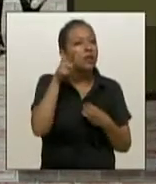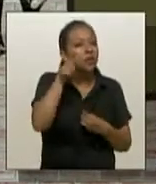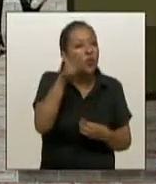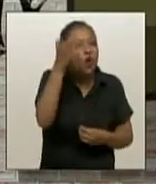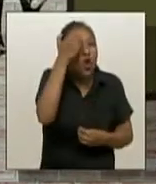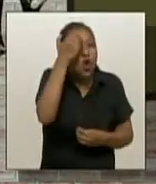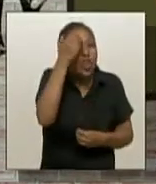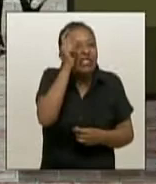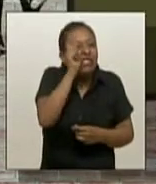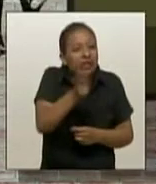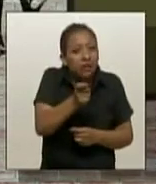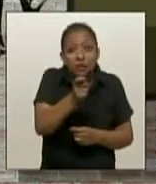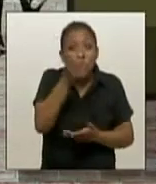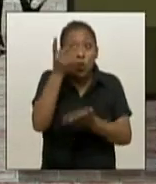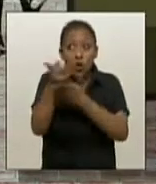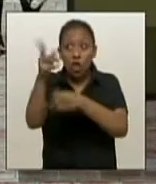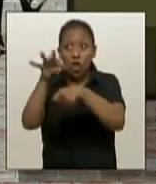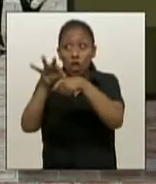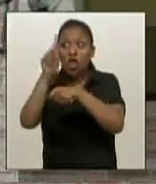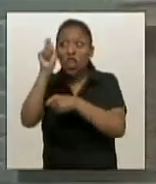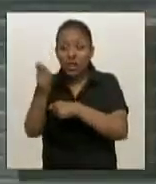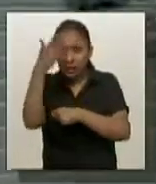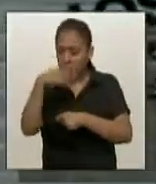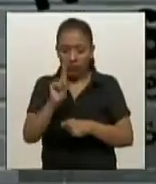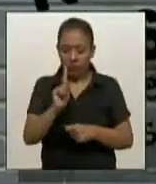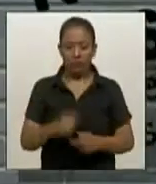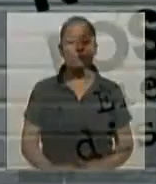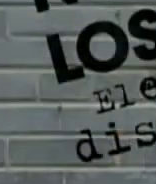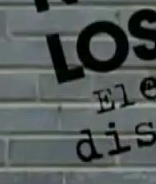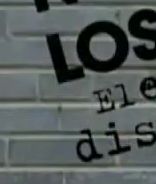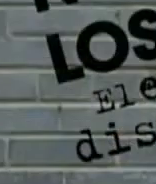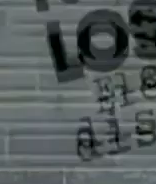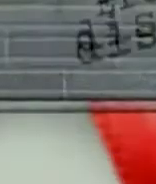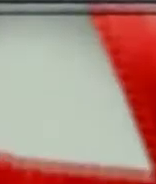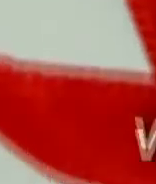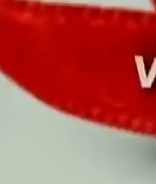conocimiento, no solo del conocimiento del médico.